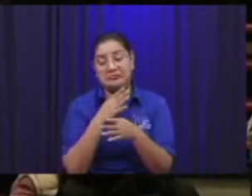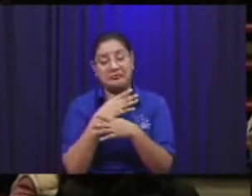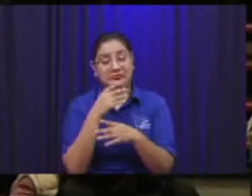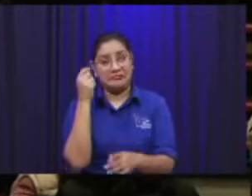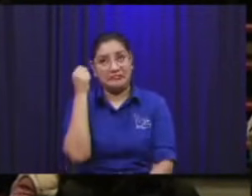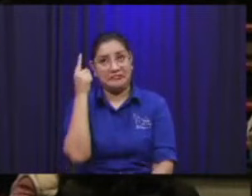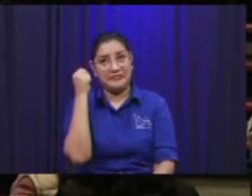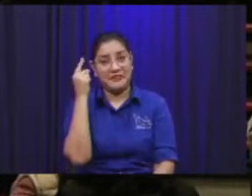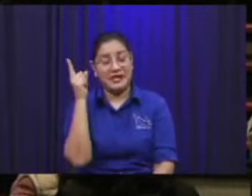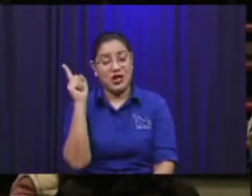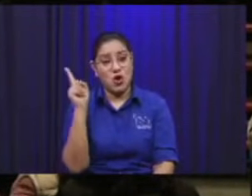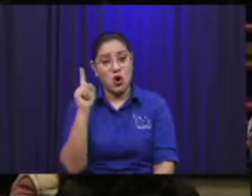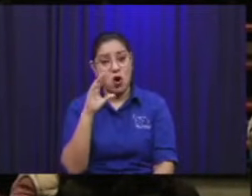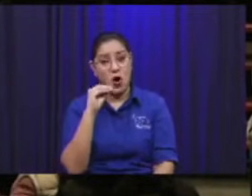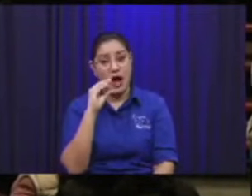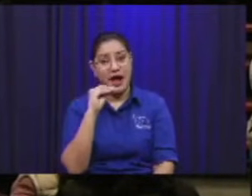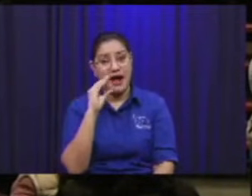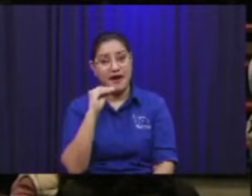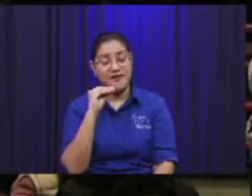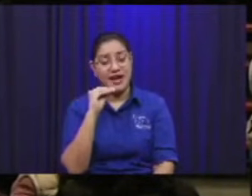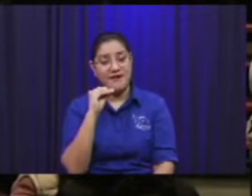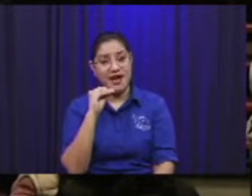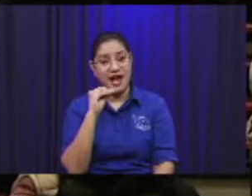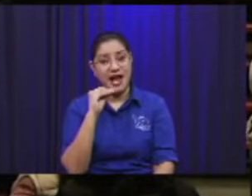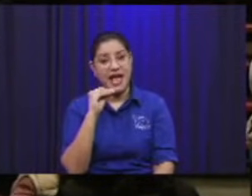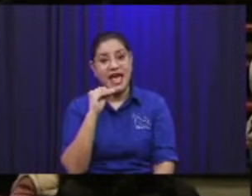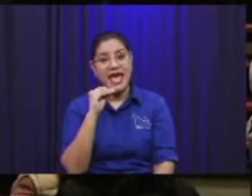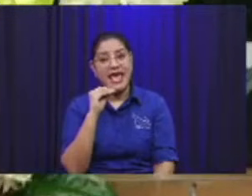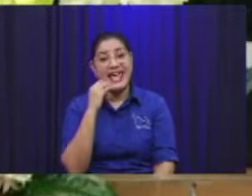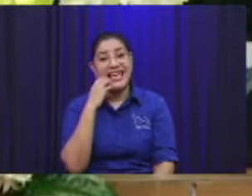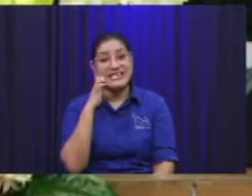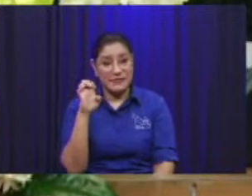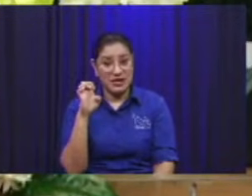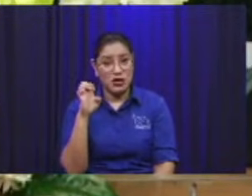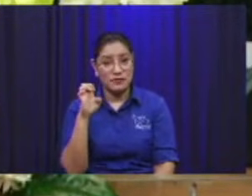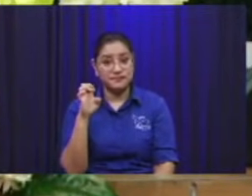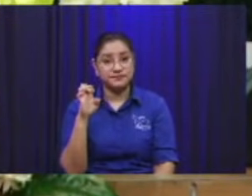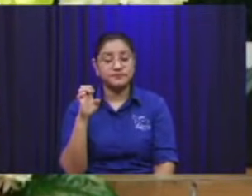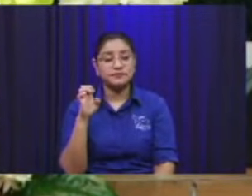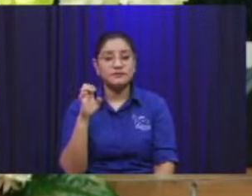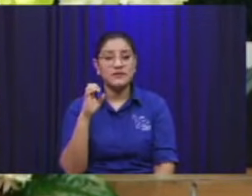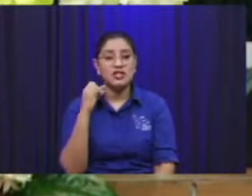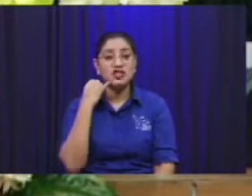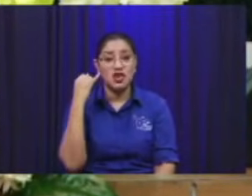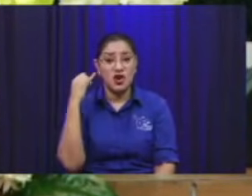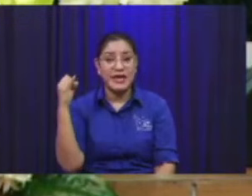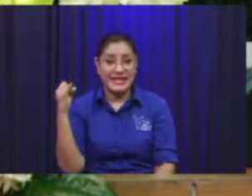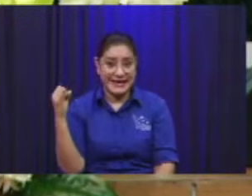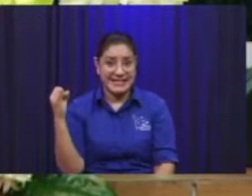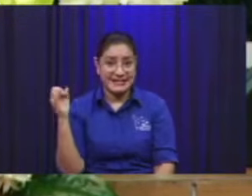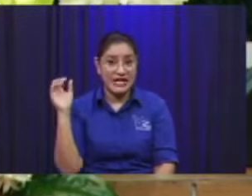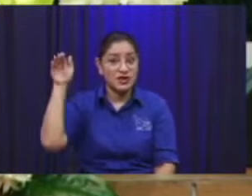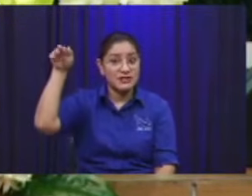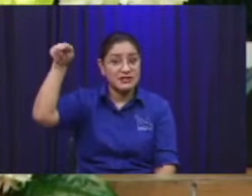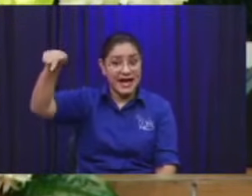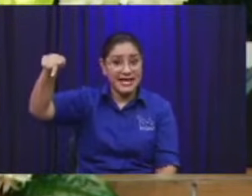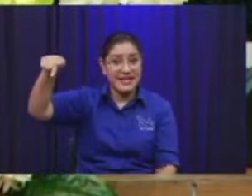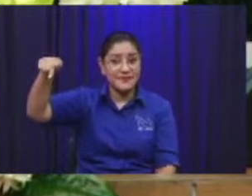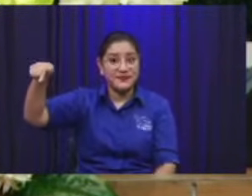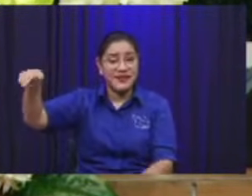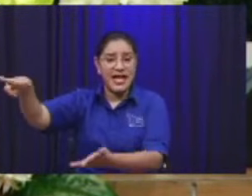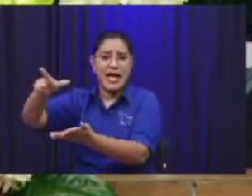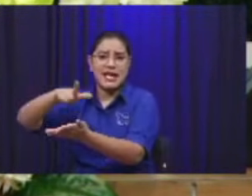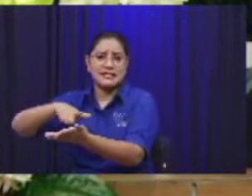porque eran angloparlantes y no les pusieron ellos llegaron porque dios les dijo que llegan y yo me eché